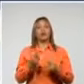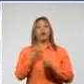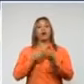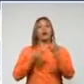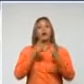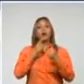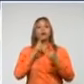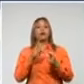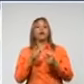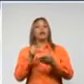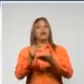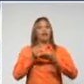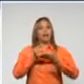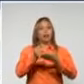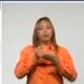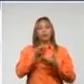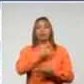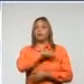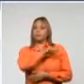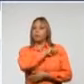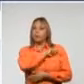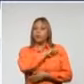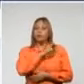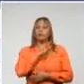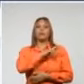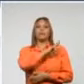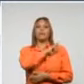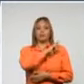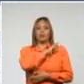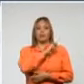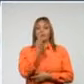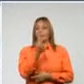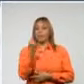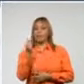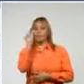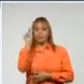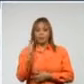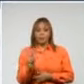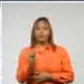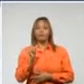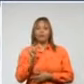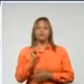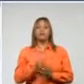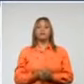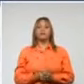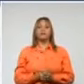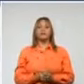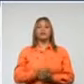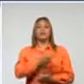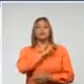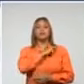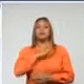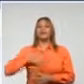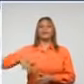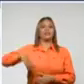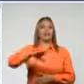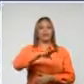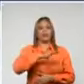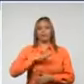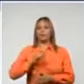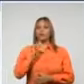la cooperación ciudadana, la responsabilidad individual y la responsabilidad de todos los que